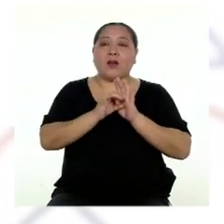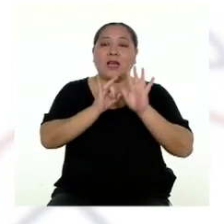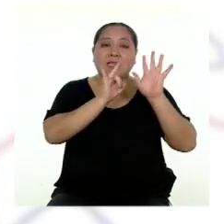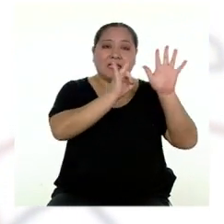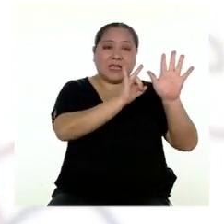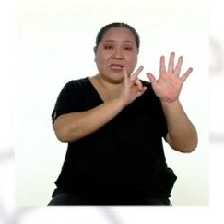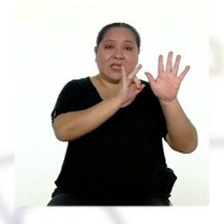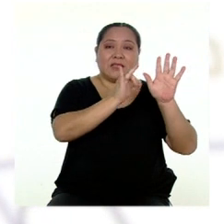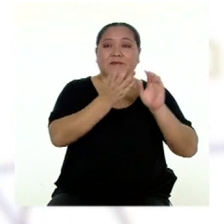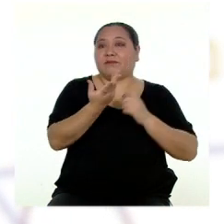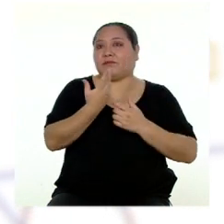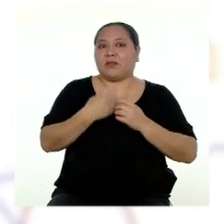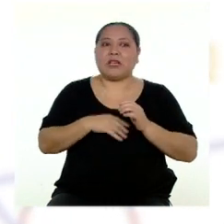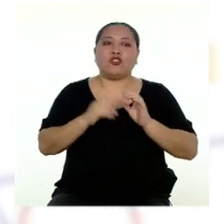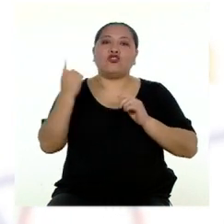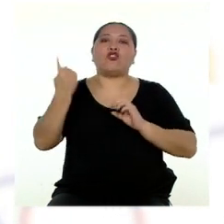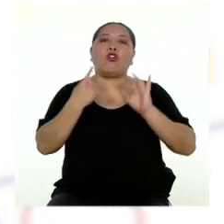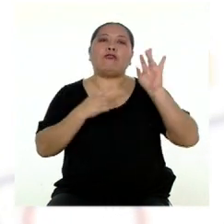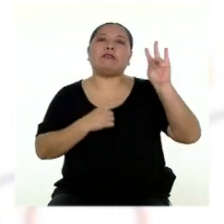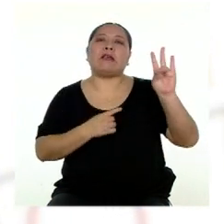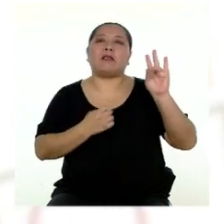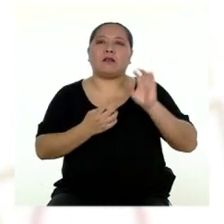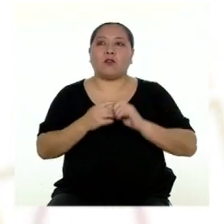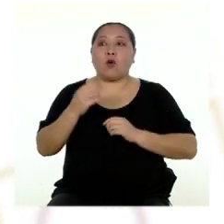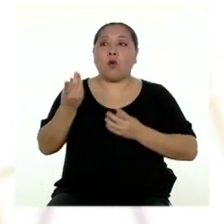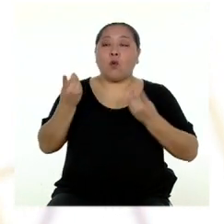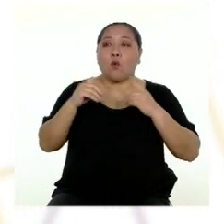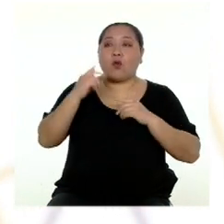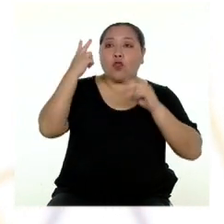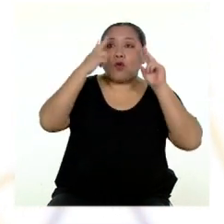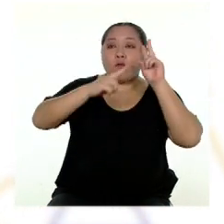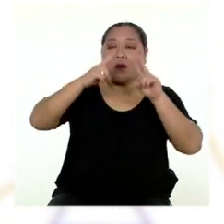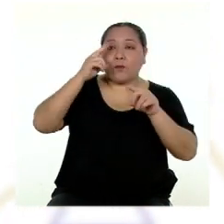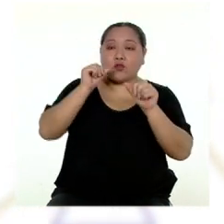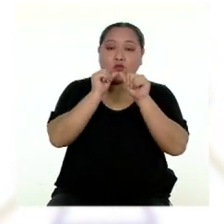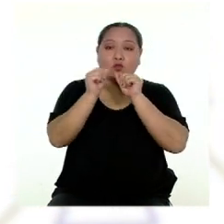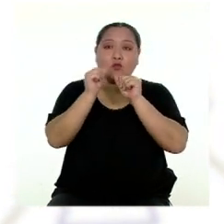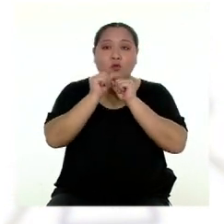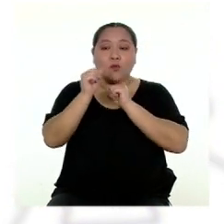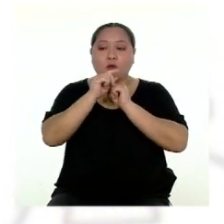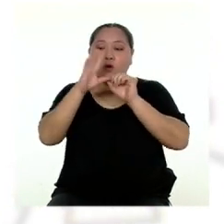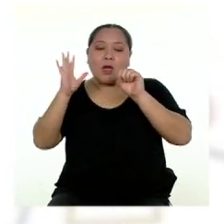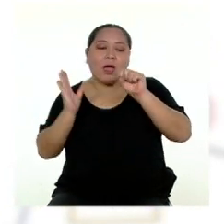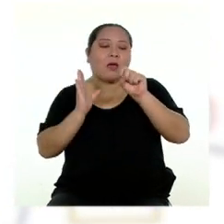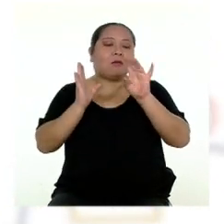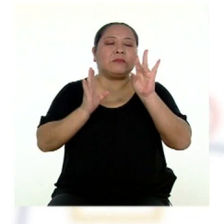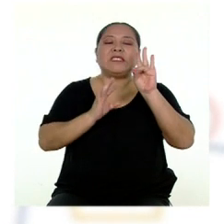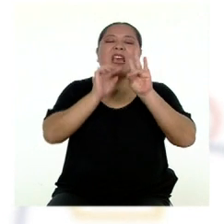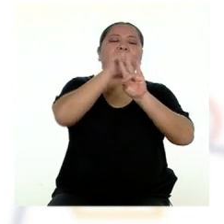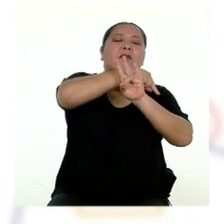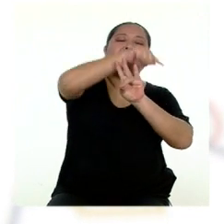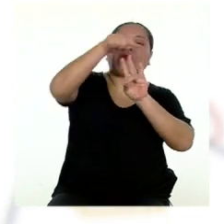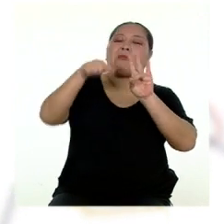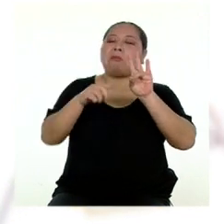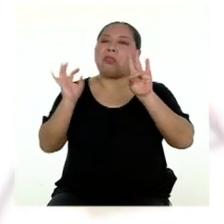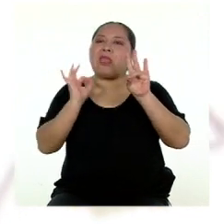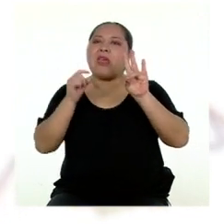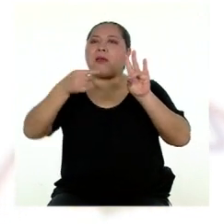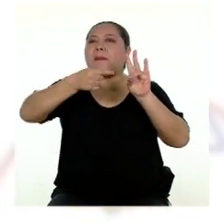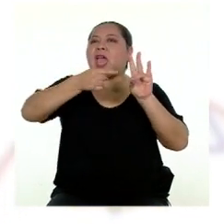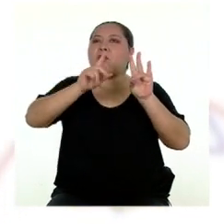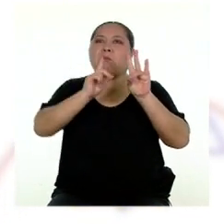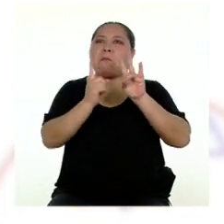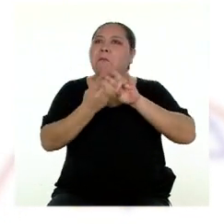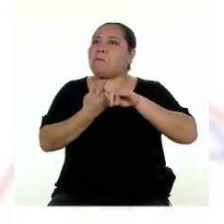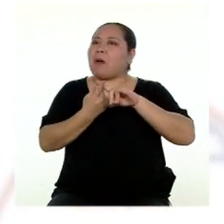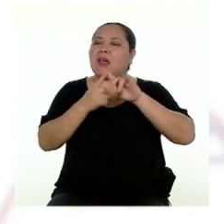de la inecuación? Efectivamente, cuando vemos un término constante que no tiene ningún signo delante de él, vamos a asumir